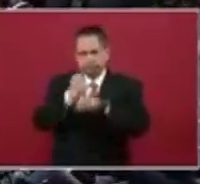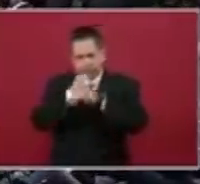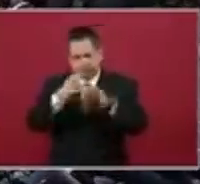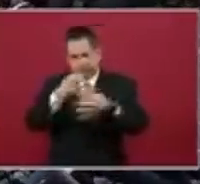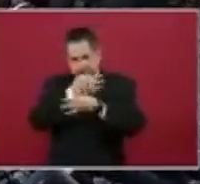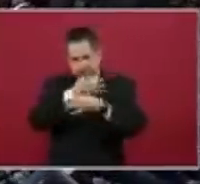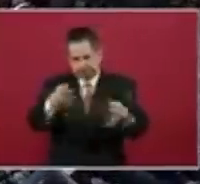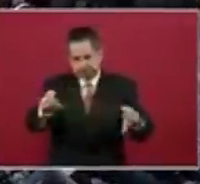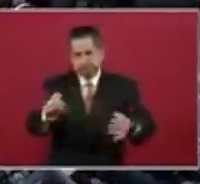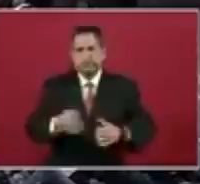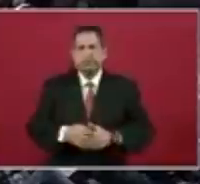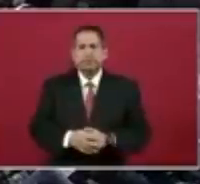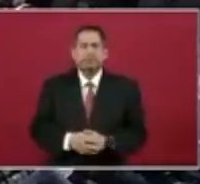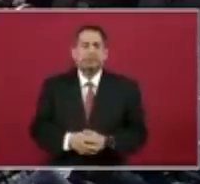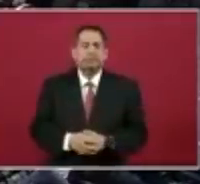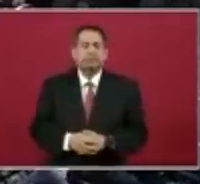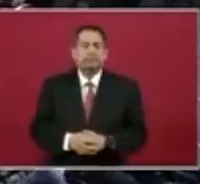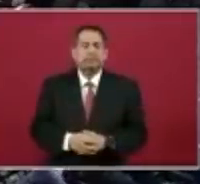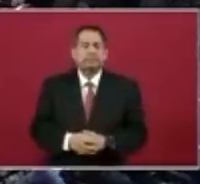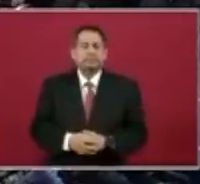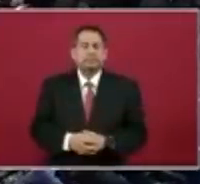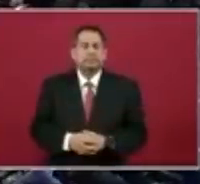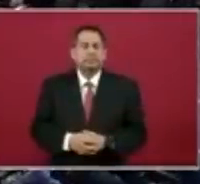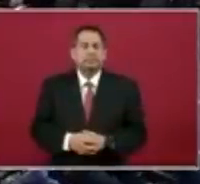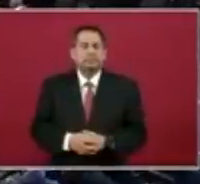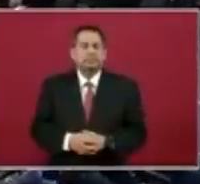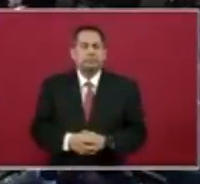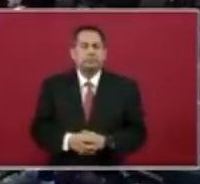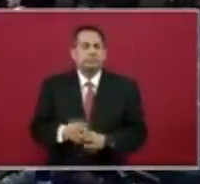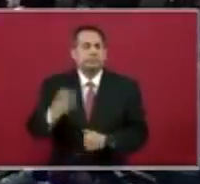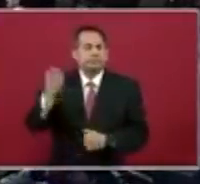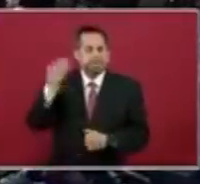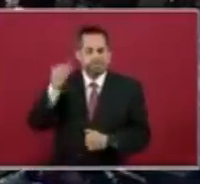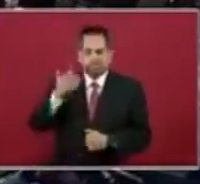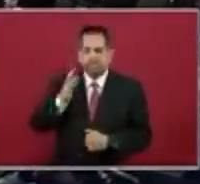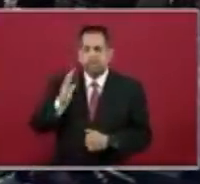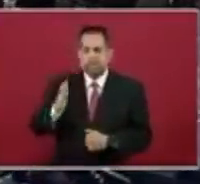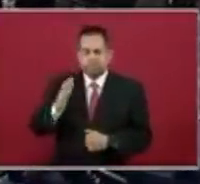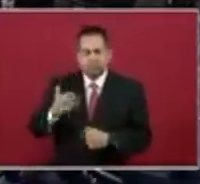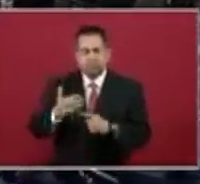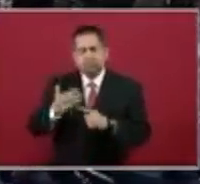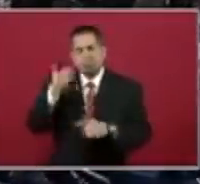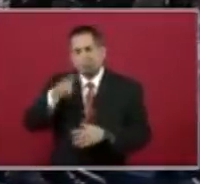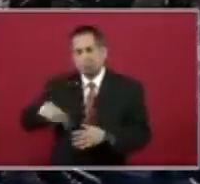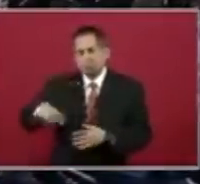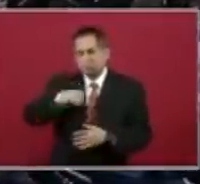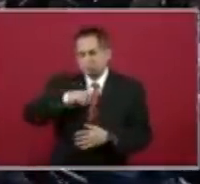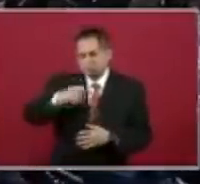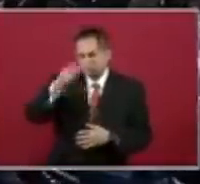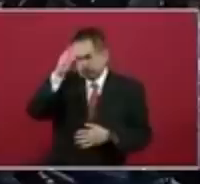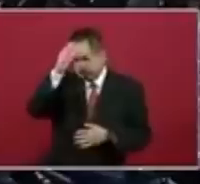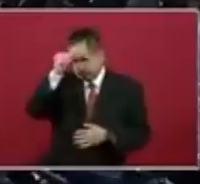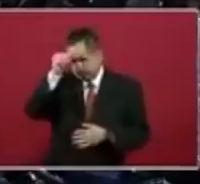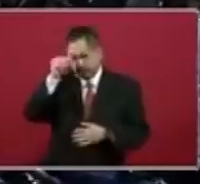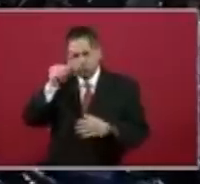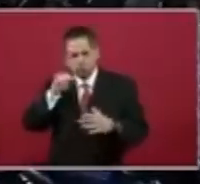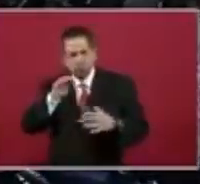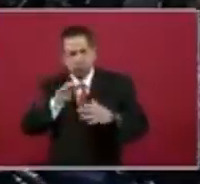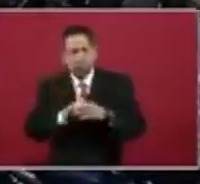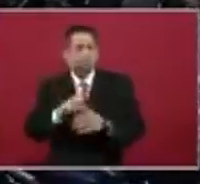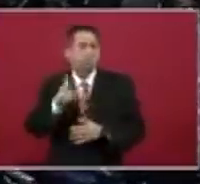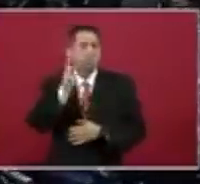siguiente. Ya teníamos en años atrás convenios con